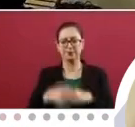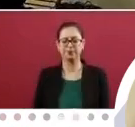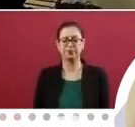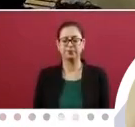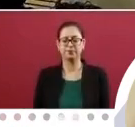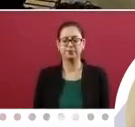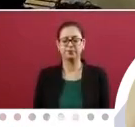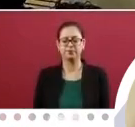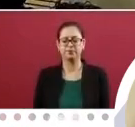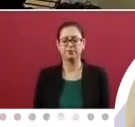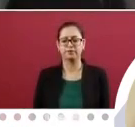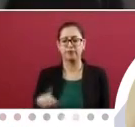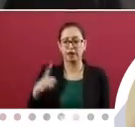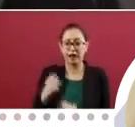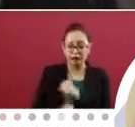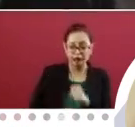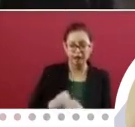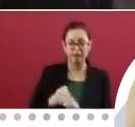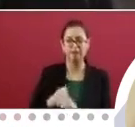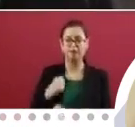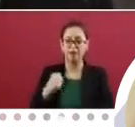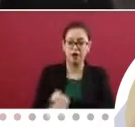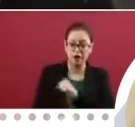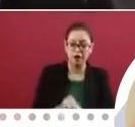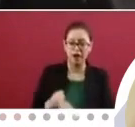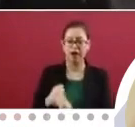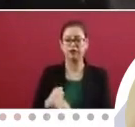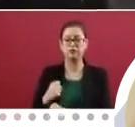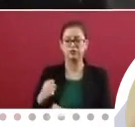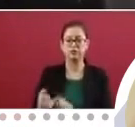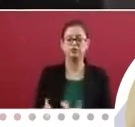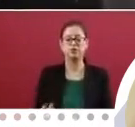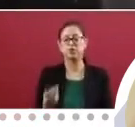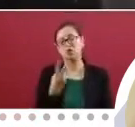exacto, del comité asesor empresarial, donde está también